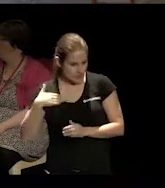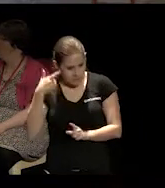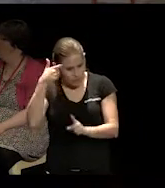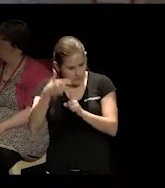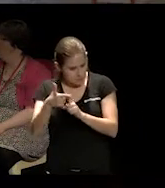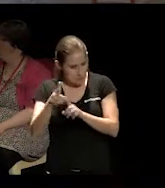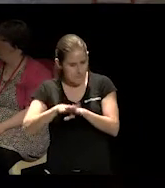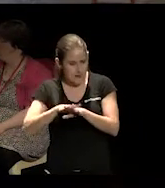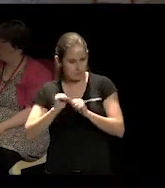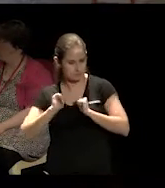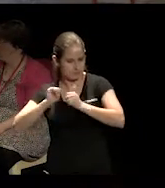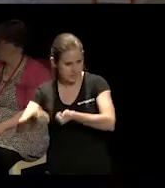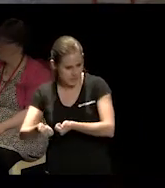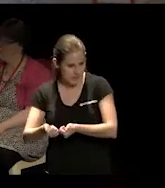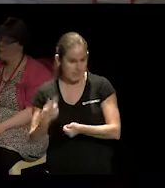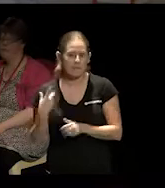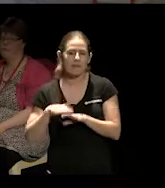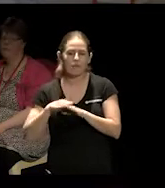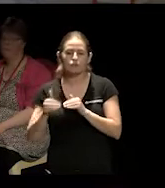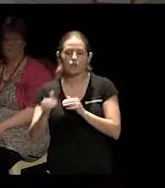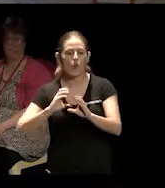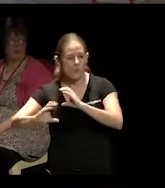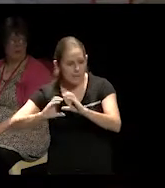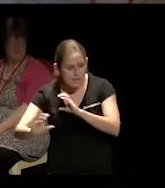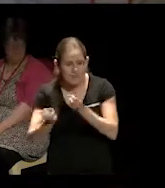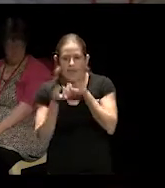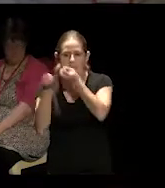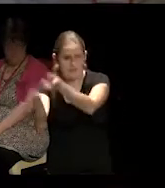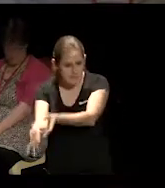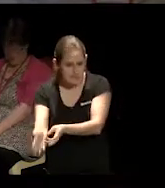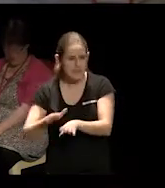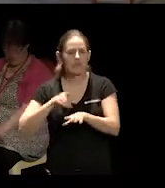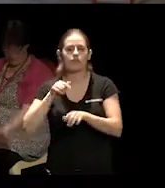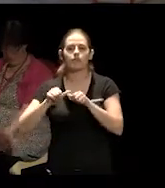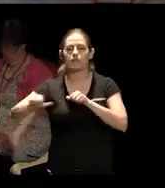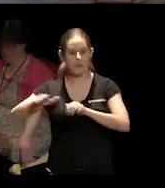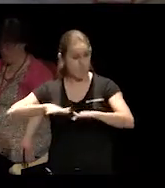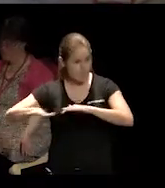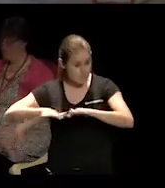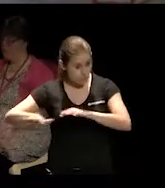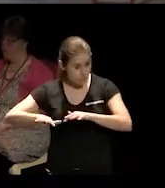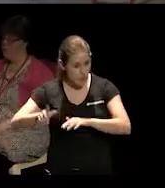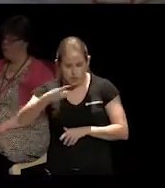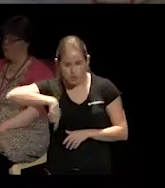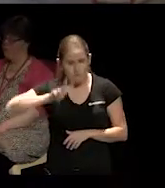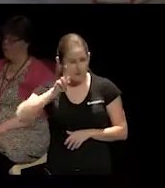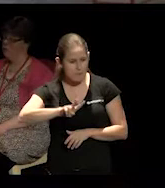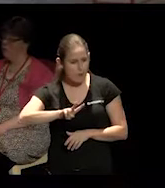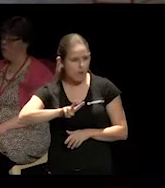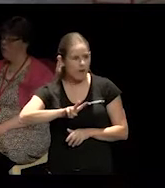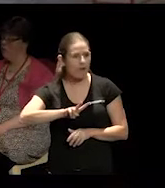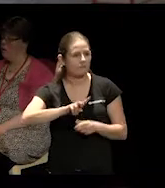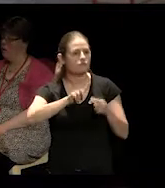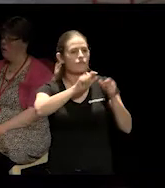herramientas para comunicarse y expresarse. ¿Qué pasa? Que desde el movimiento estamos encontrando formas muy interesantes, y lo sabéis todos